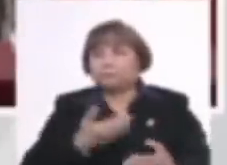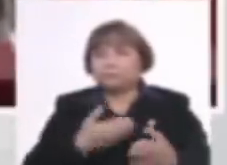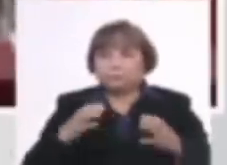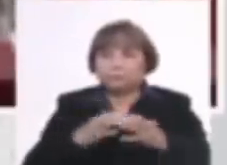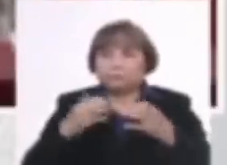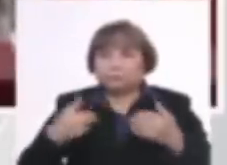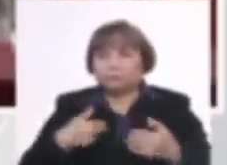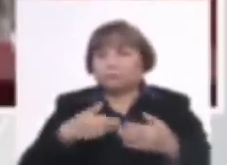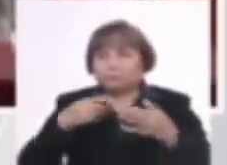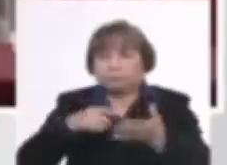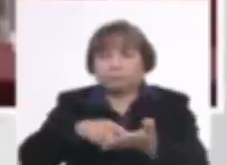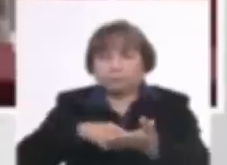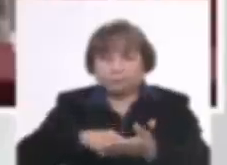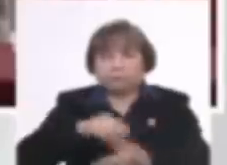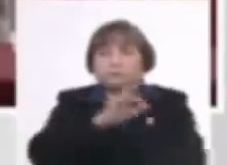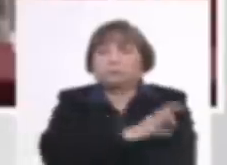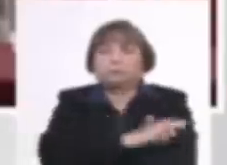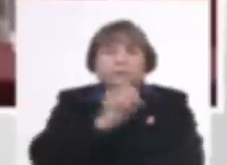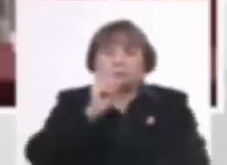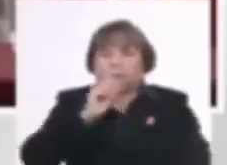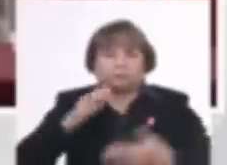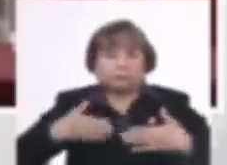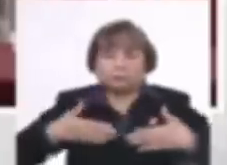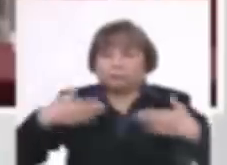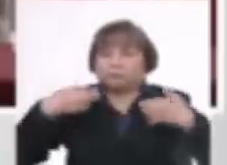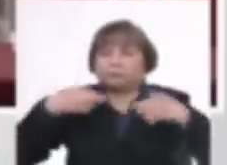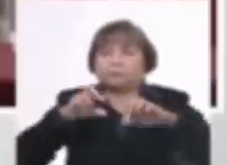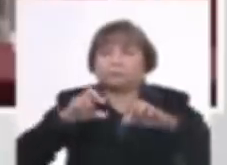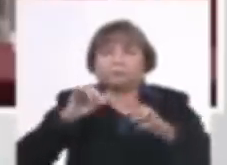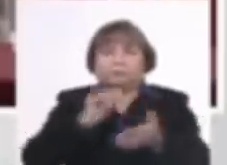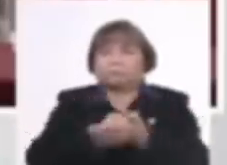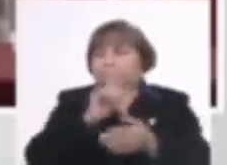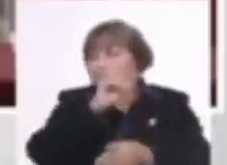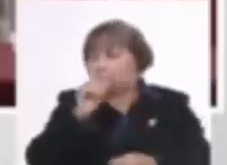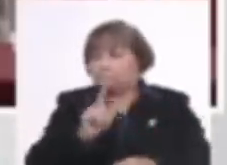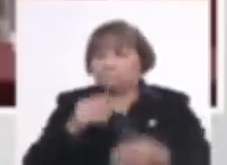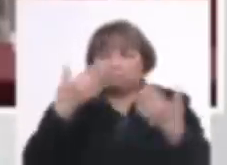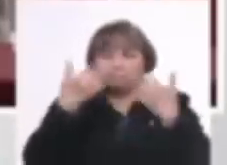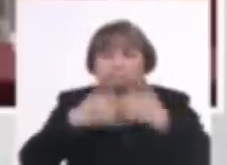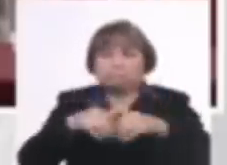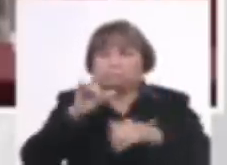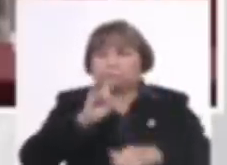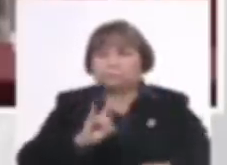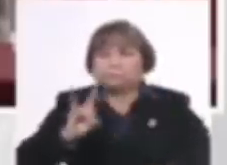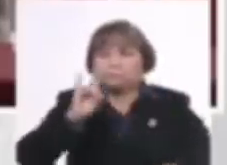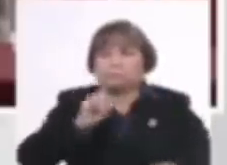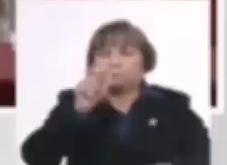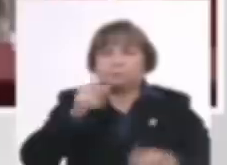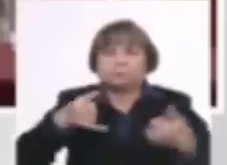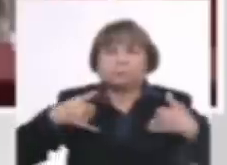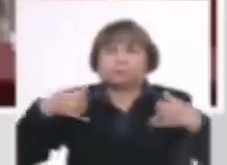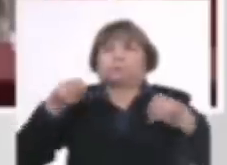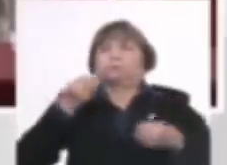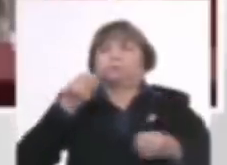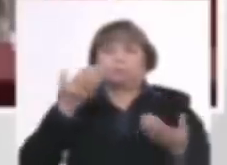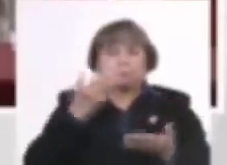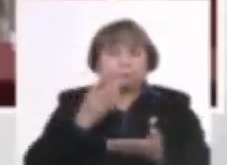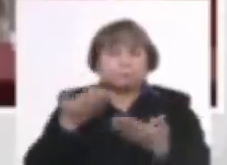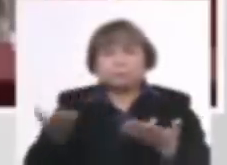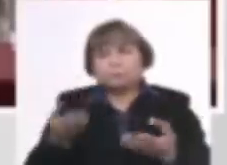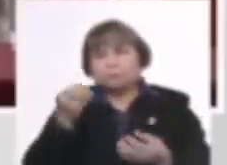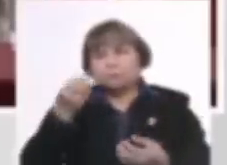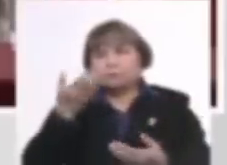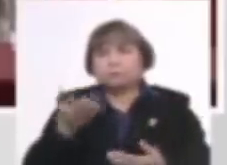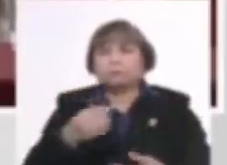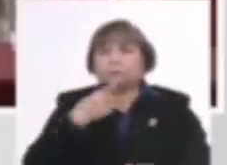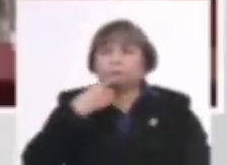República, en nuestra obligación de fiscalizar, no podemos permitir, presidente, que ninguna empresa utilice a los jóvenes, y menos si son jóvenes,